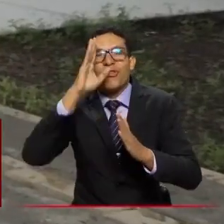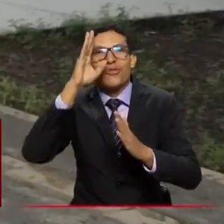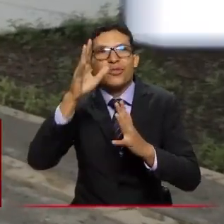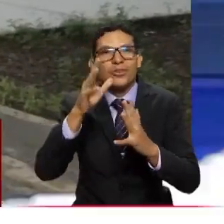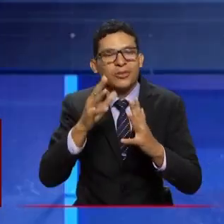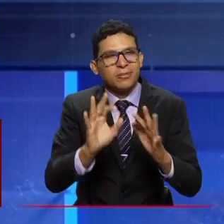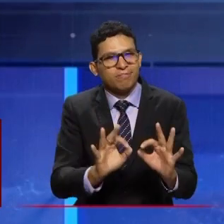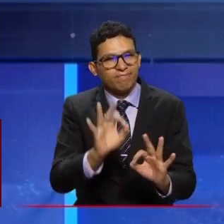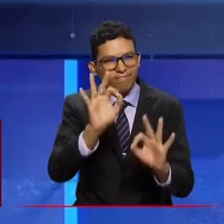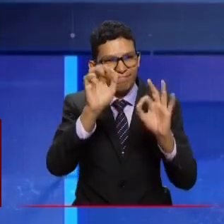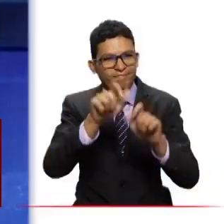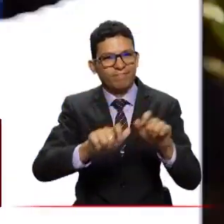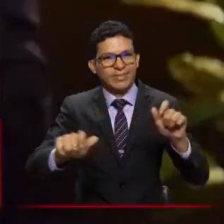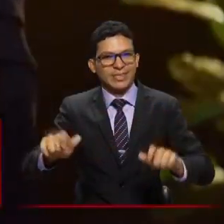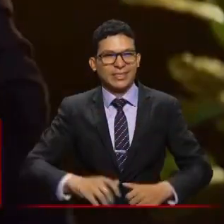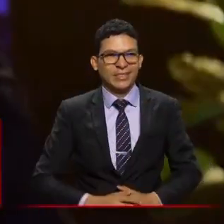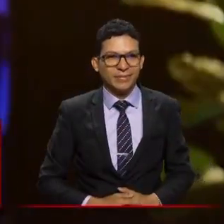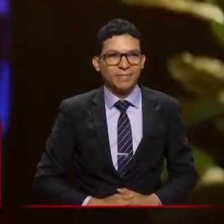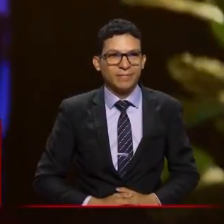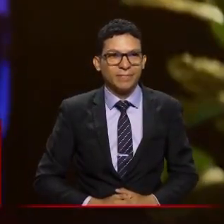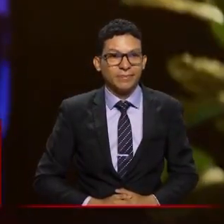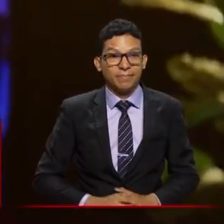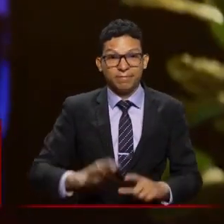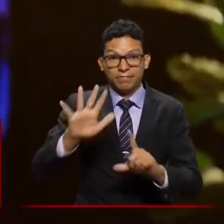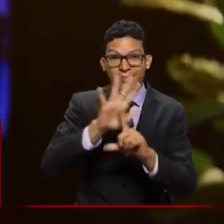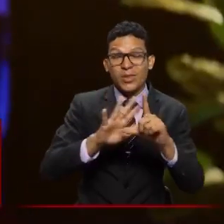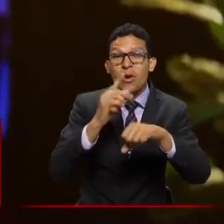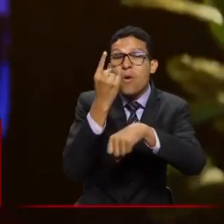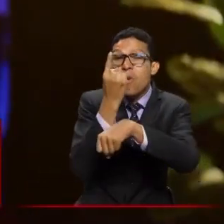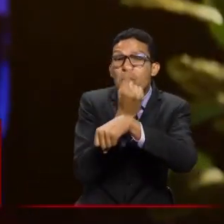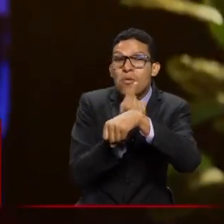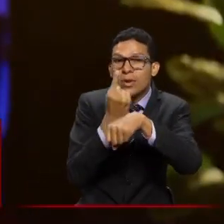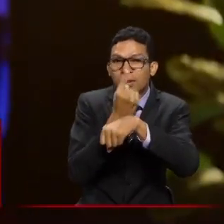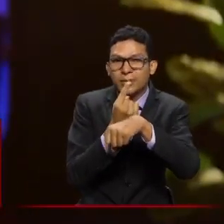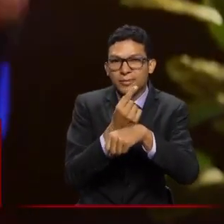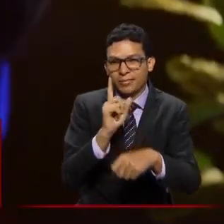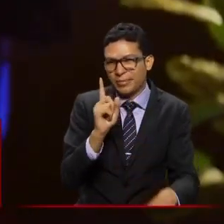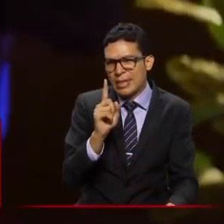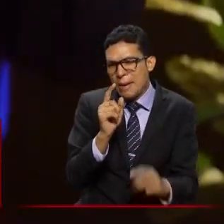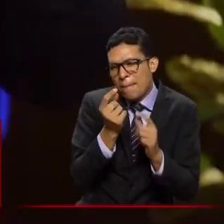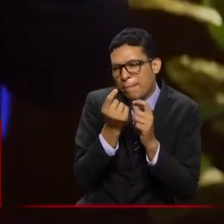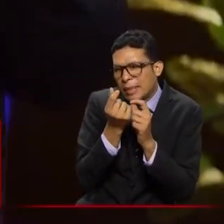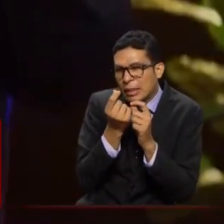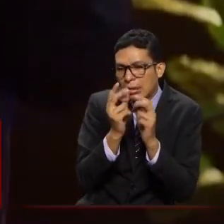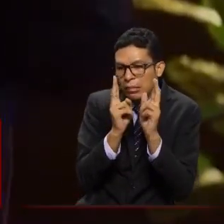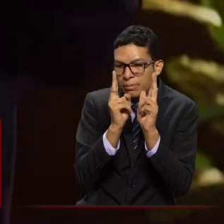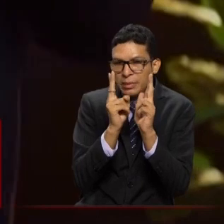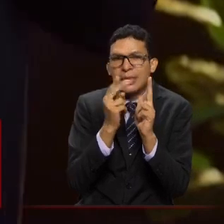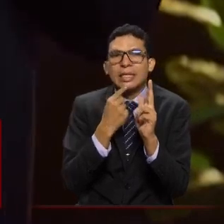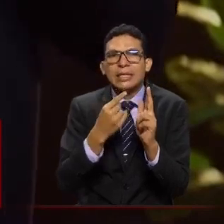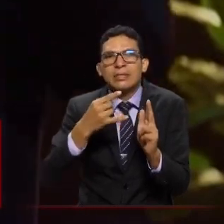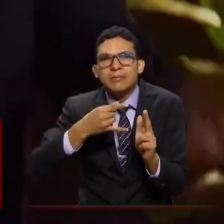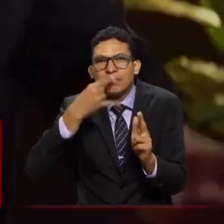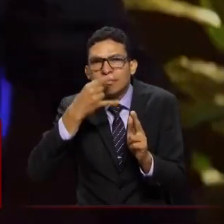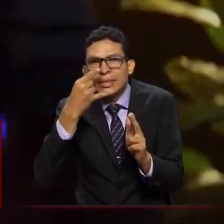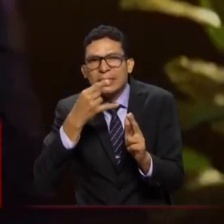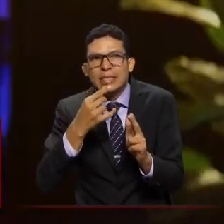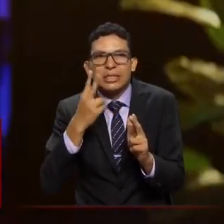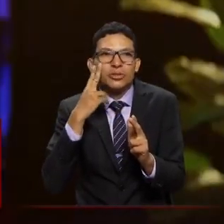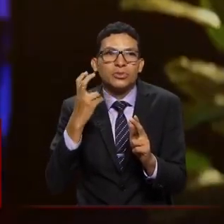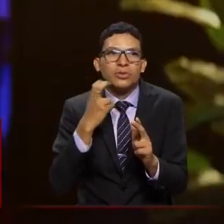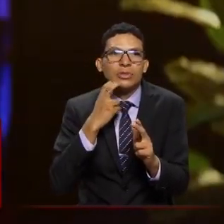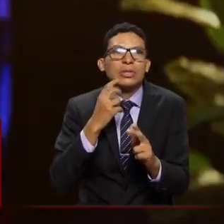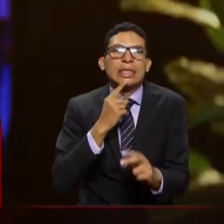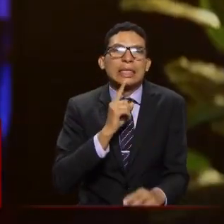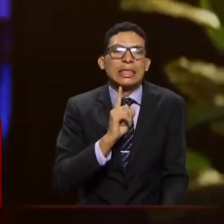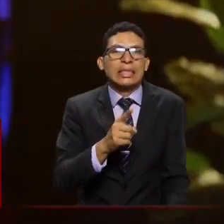gente cálida. En el video de una hora, el humorista en uno de sus apartes se refiere al olor del Chocó comparándolo con el de